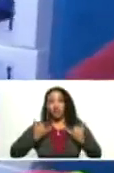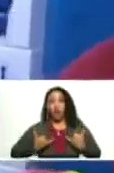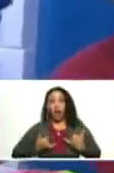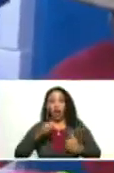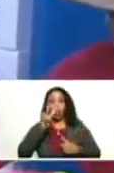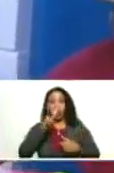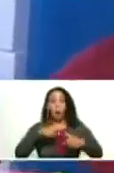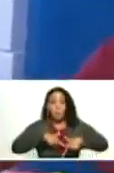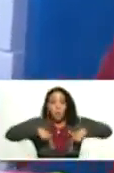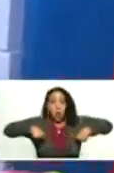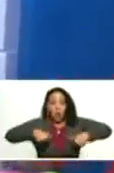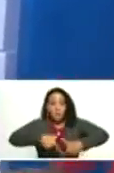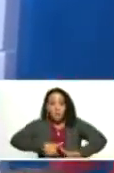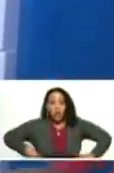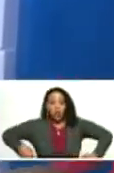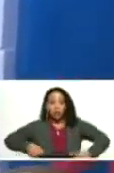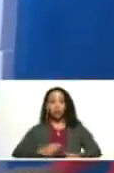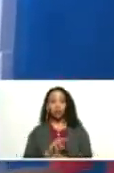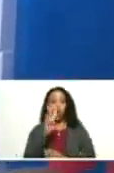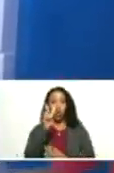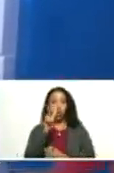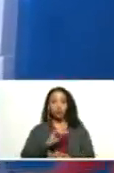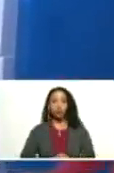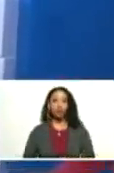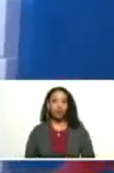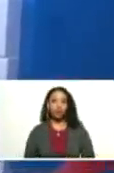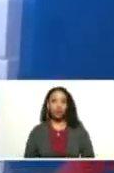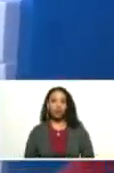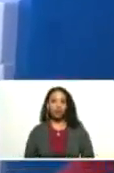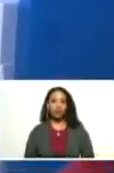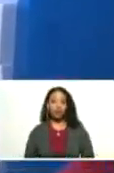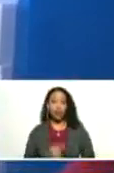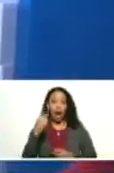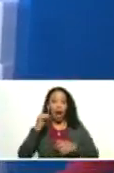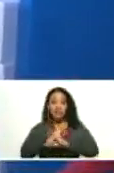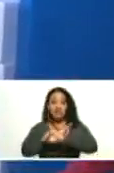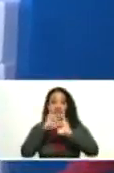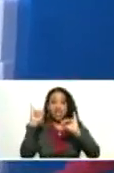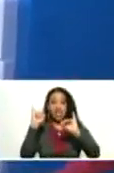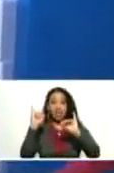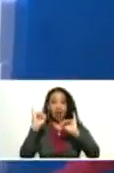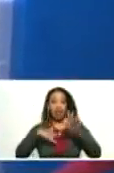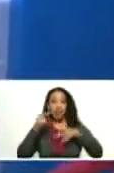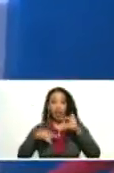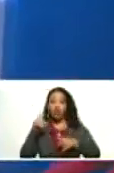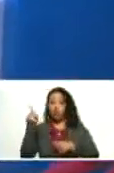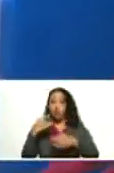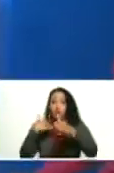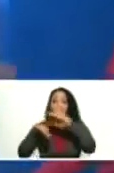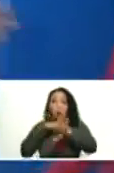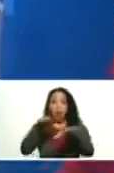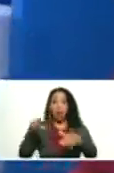piezas. Ah, facilita. Bueno, al terminar este acto nos vamos para la playa y te lo pones.